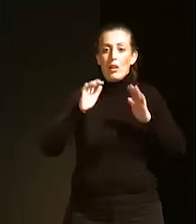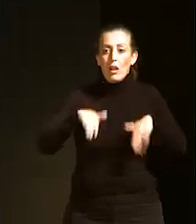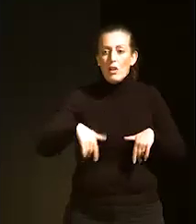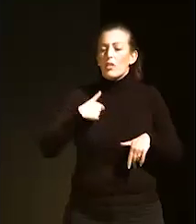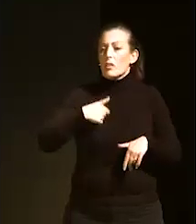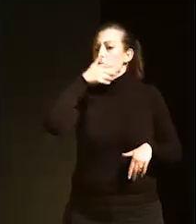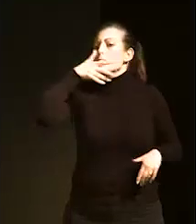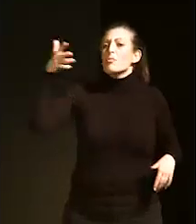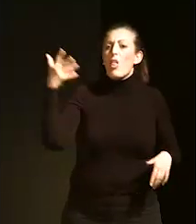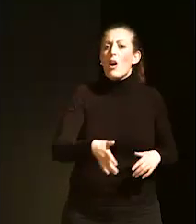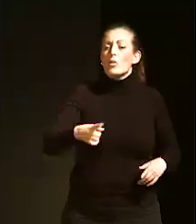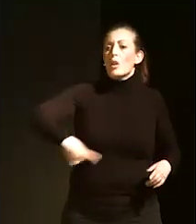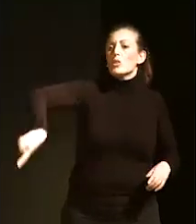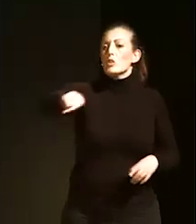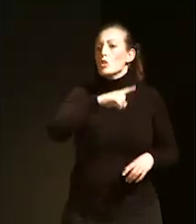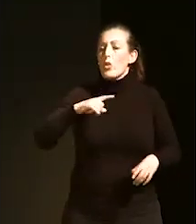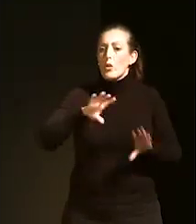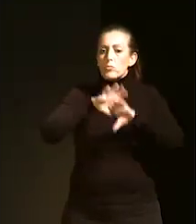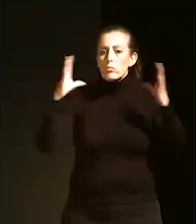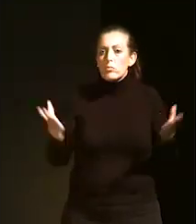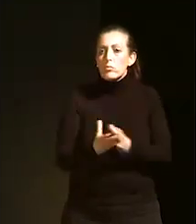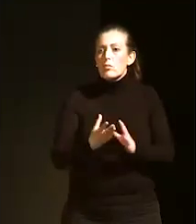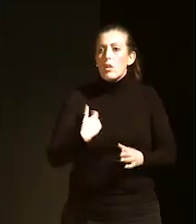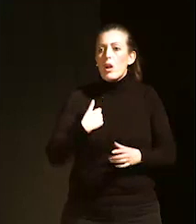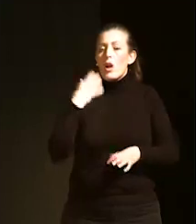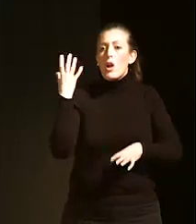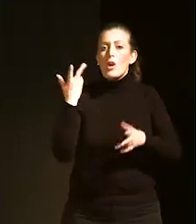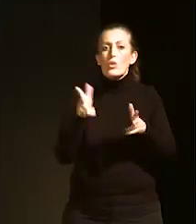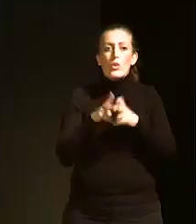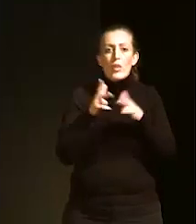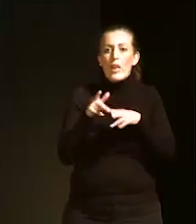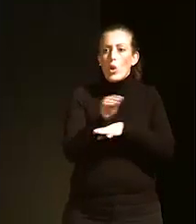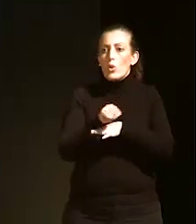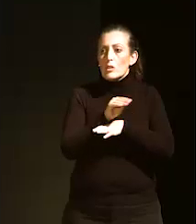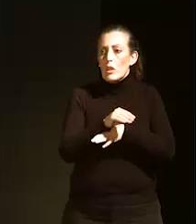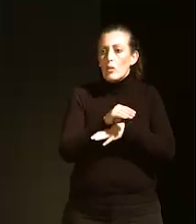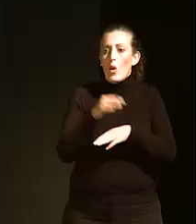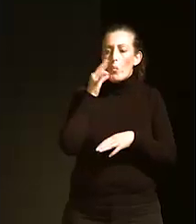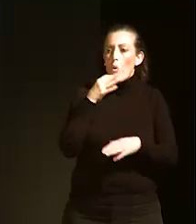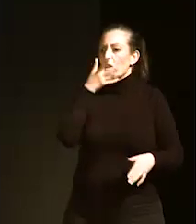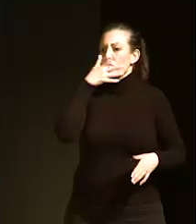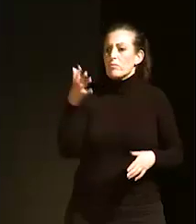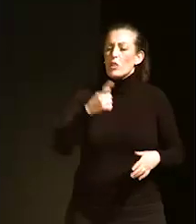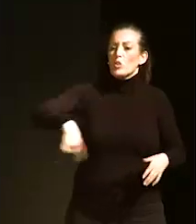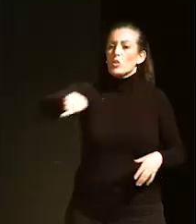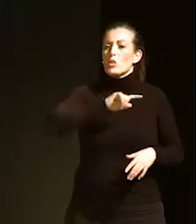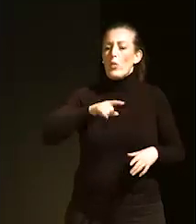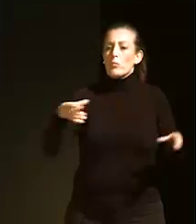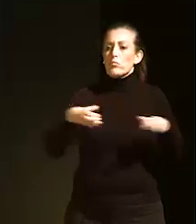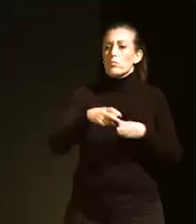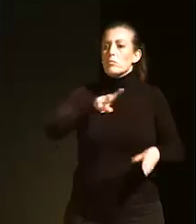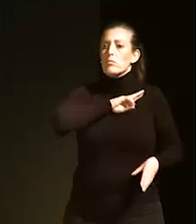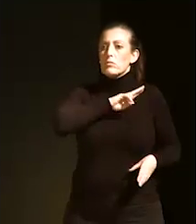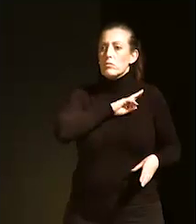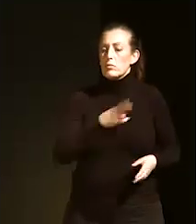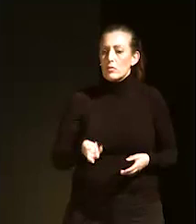enjuiciarlos ante el mundo y ante una sociedad conservadora estas grandes mujeres demostraron que son el